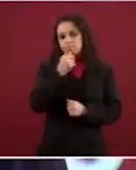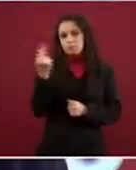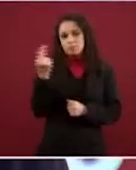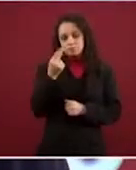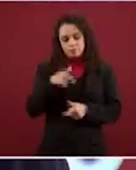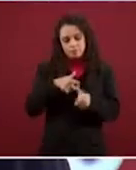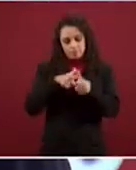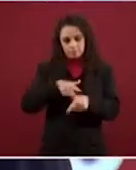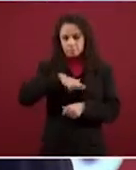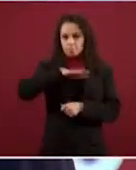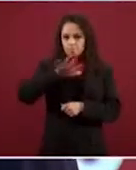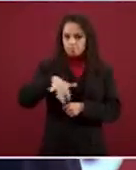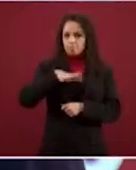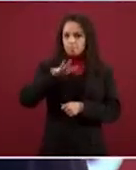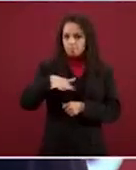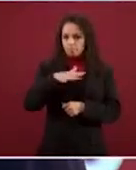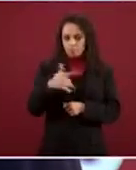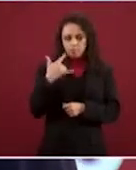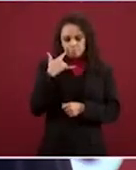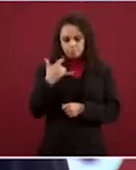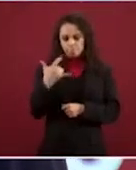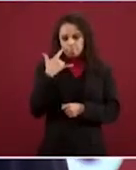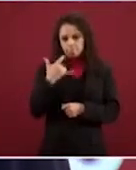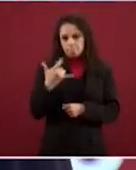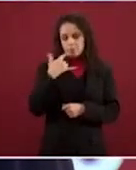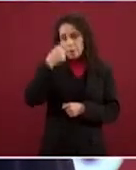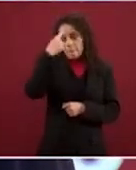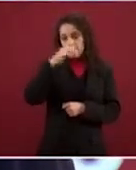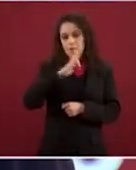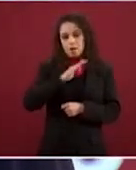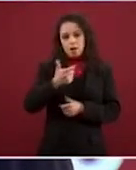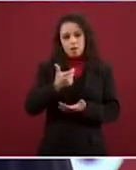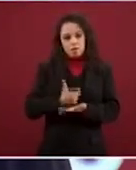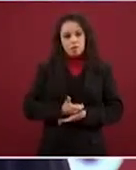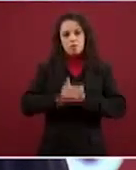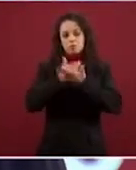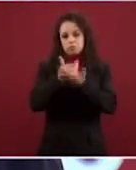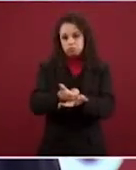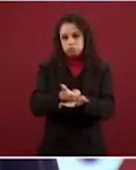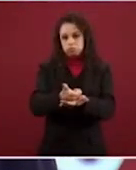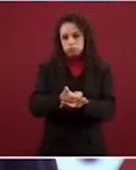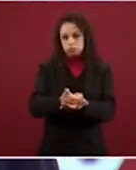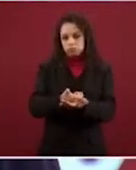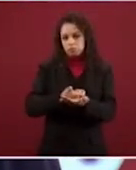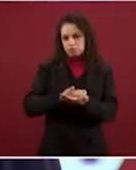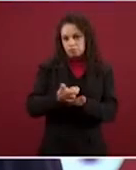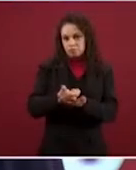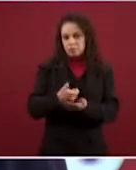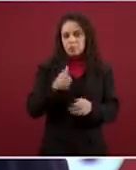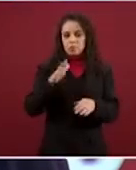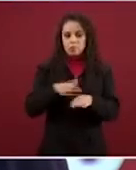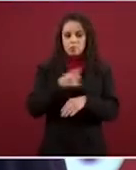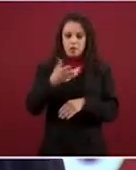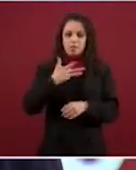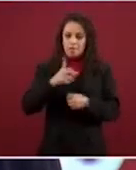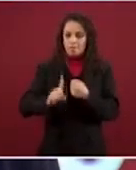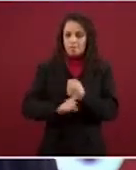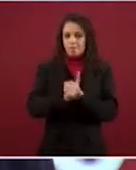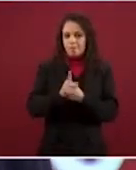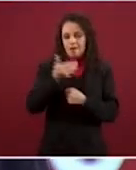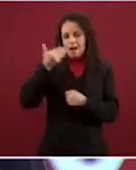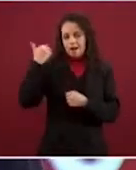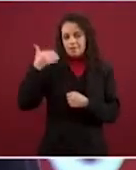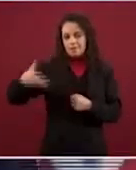resolver para el pago de indemnizaciones, se está esperando a que la Corte